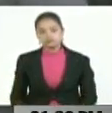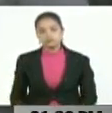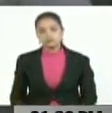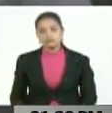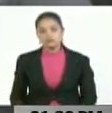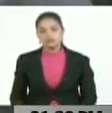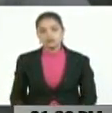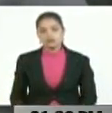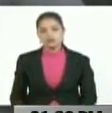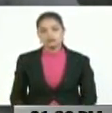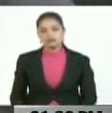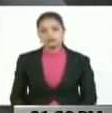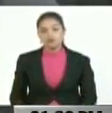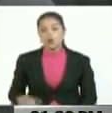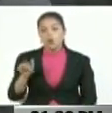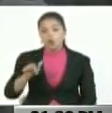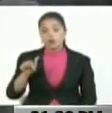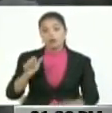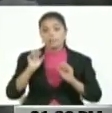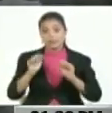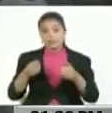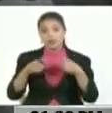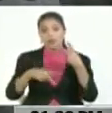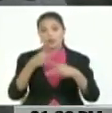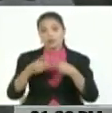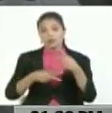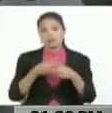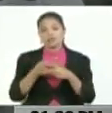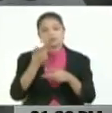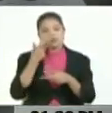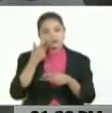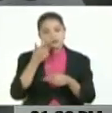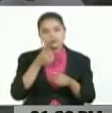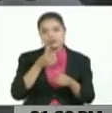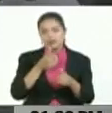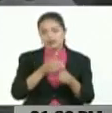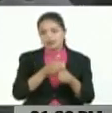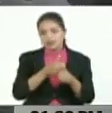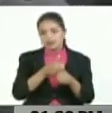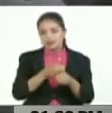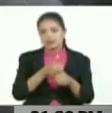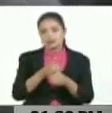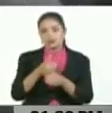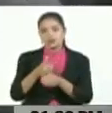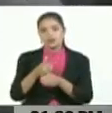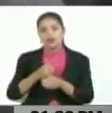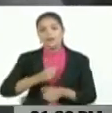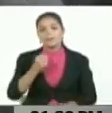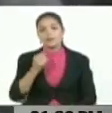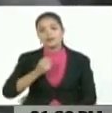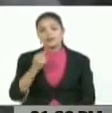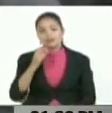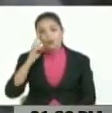También estamos haciendo a partir de hoy un proceso de asistencia técnica y de intervención de la Policía